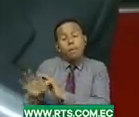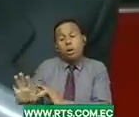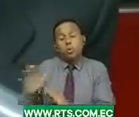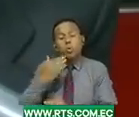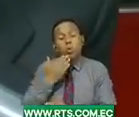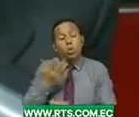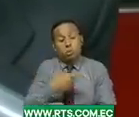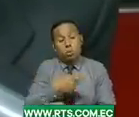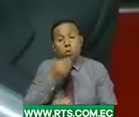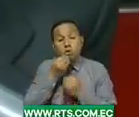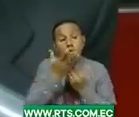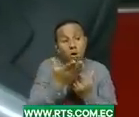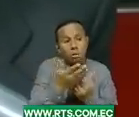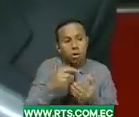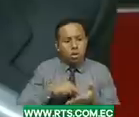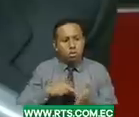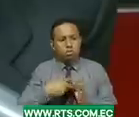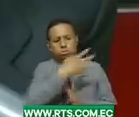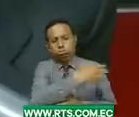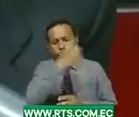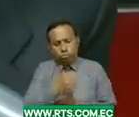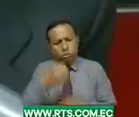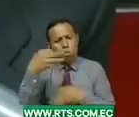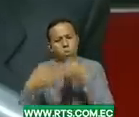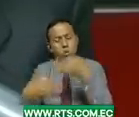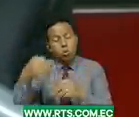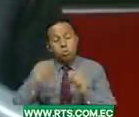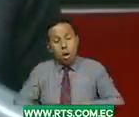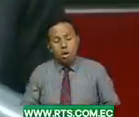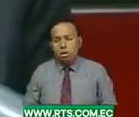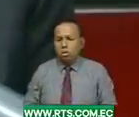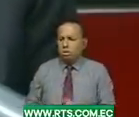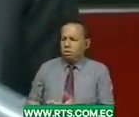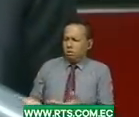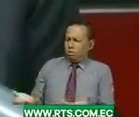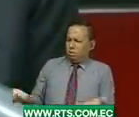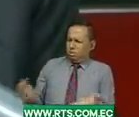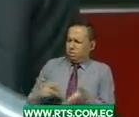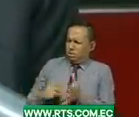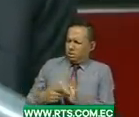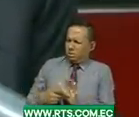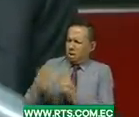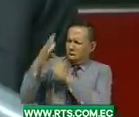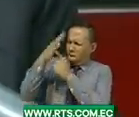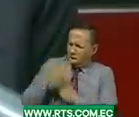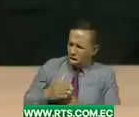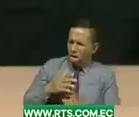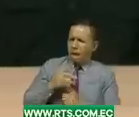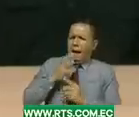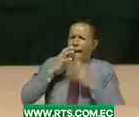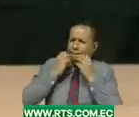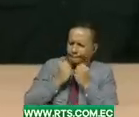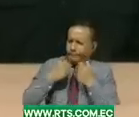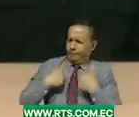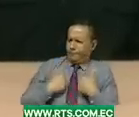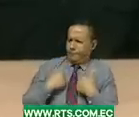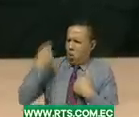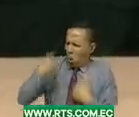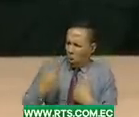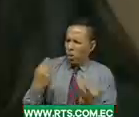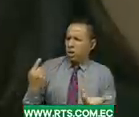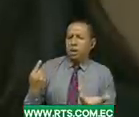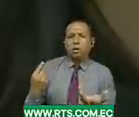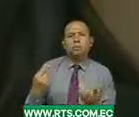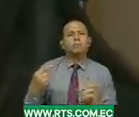ser procesado. Nosotros hemos sido claros en decir que eso es una forma de coartar la libertad de expresión. Para la penalista Stephanie